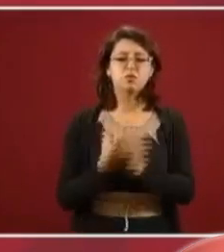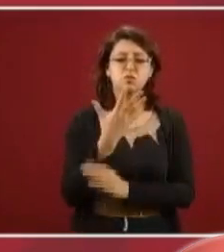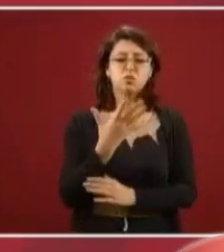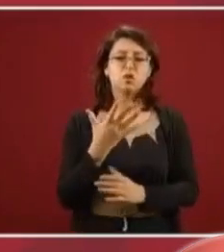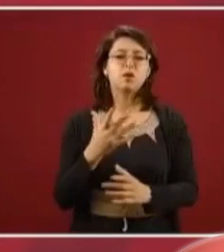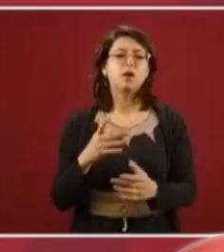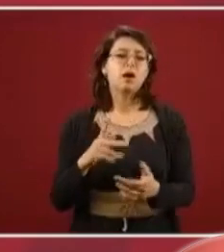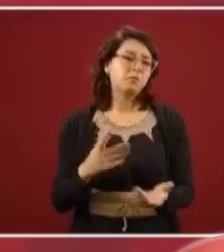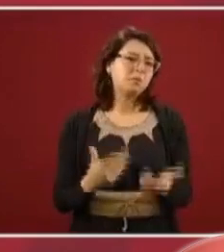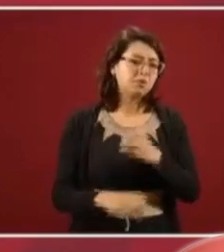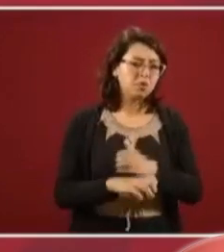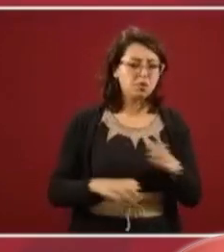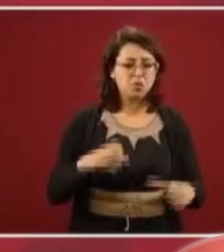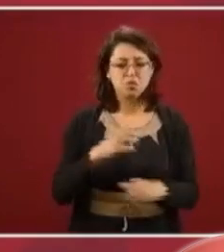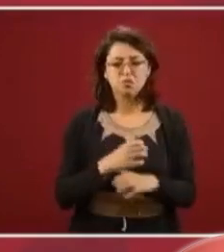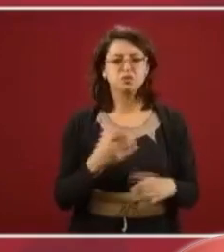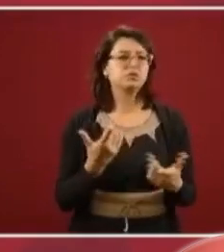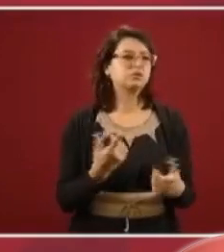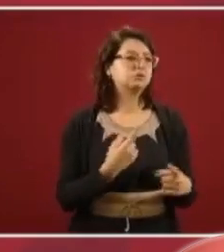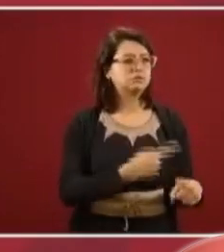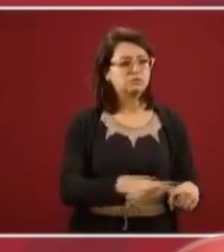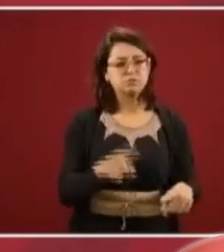con el propósito de que se